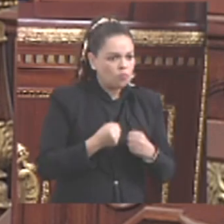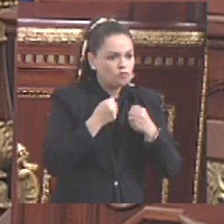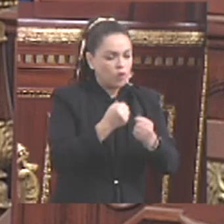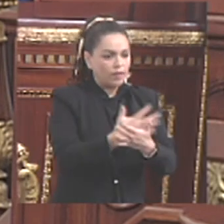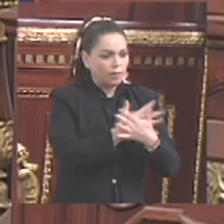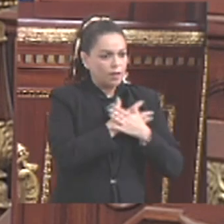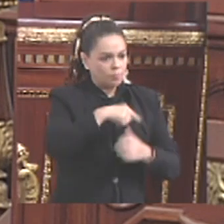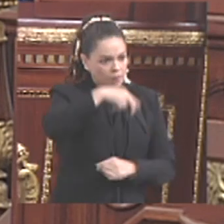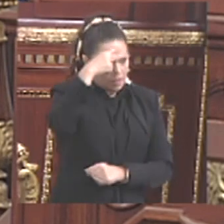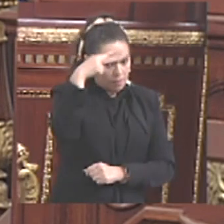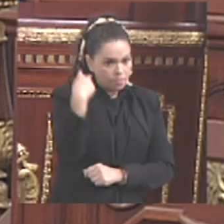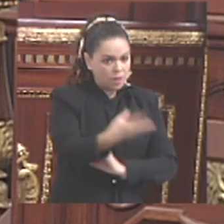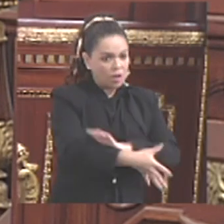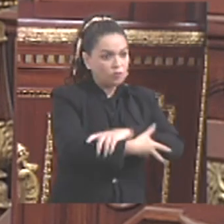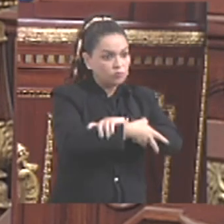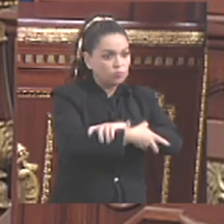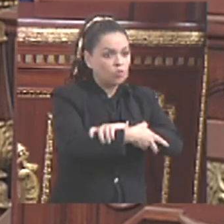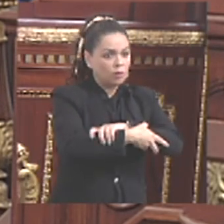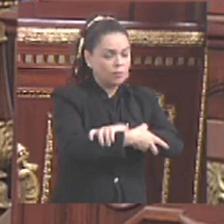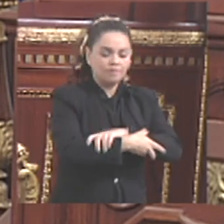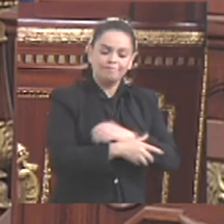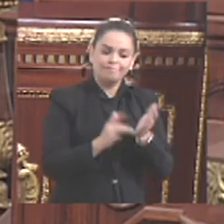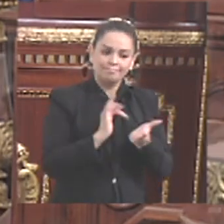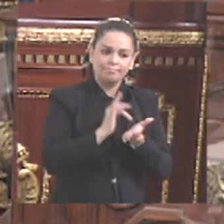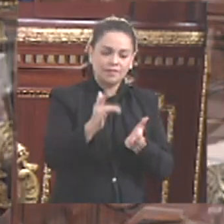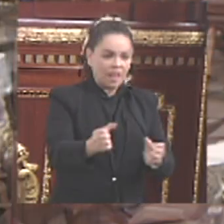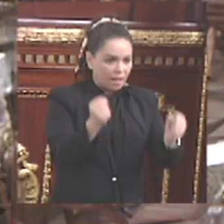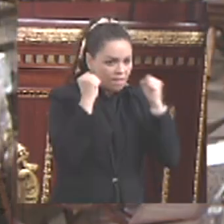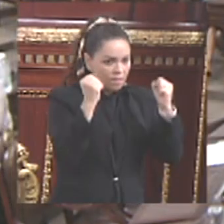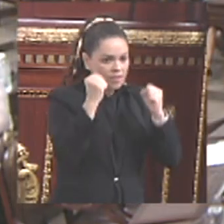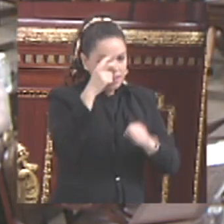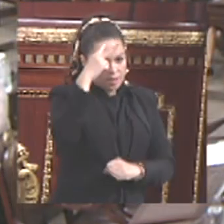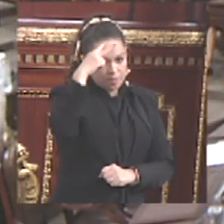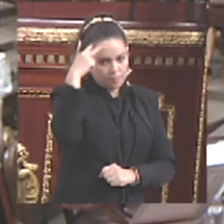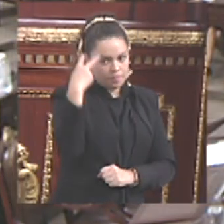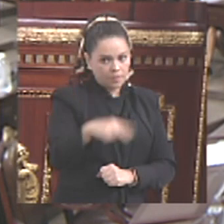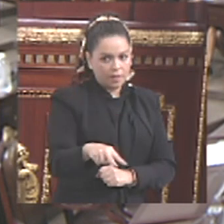país. ¡Viva México! Es cuanto, diputada presidenta.